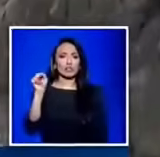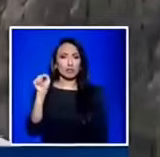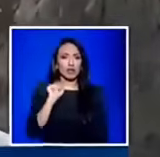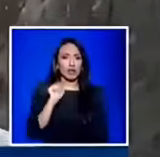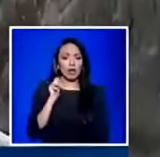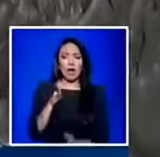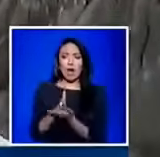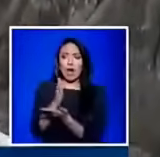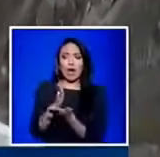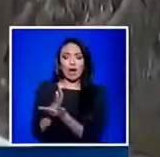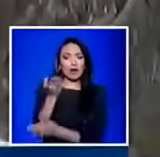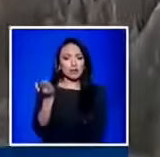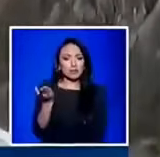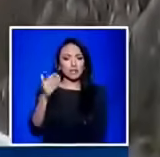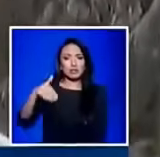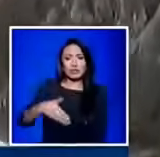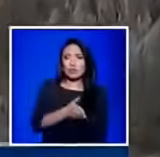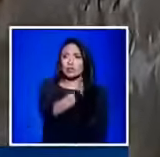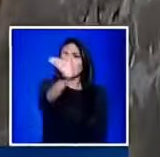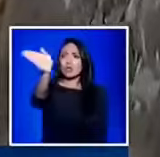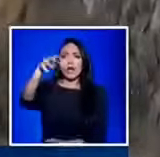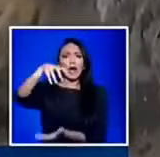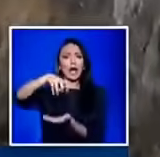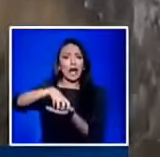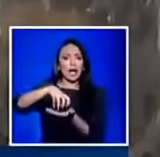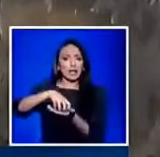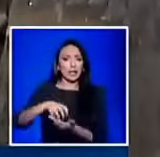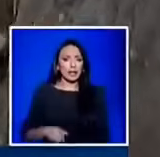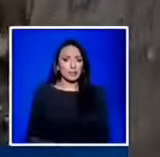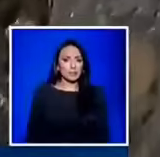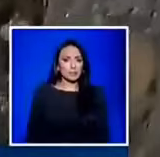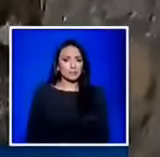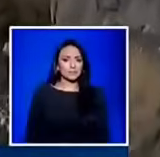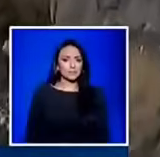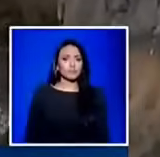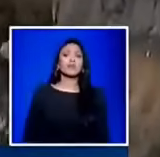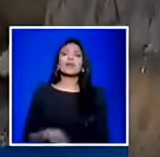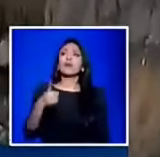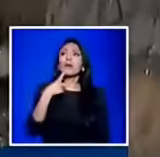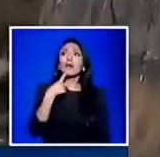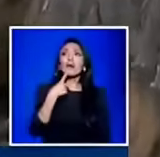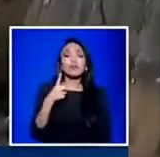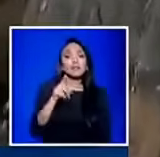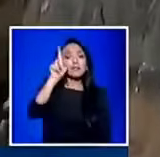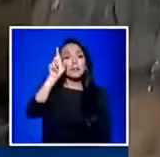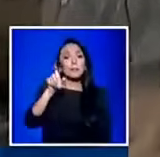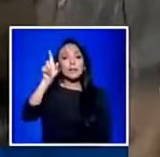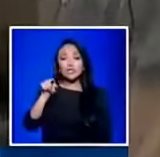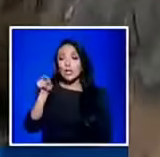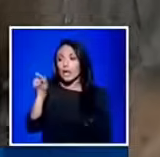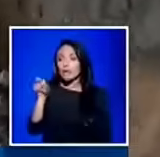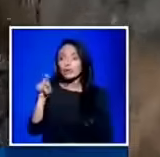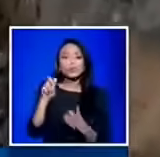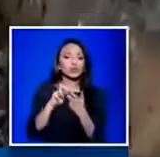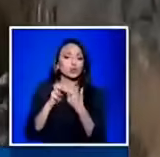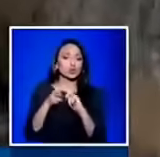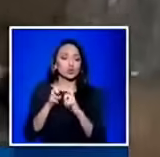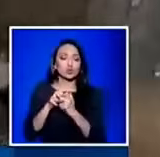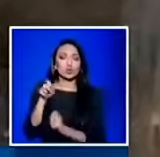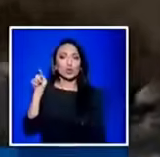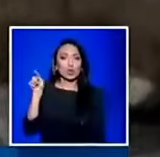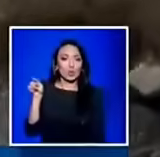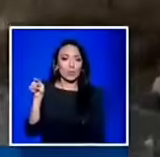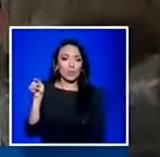accediendo hacia el volcán, y que mucha gente dice que se constituye en un riesgo porque, claro, su